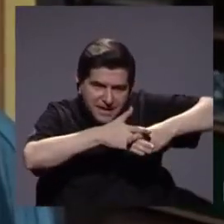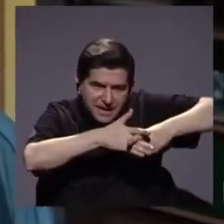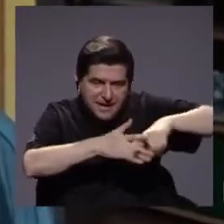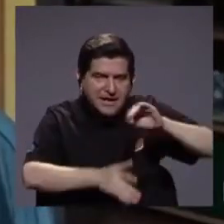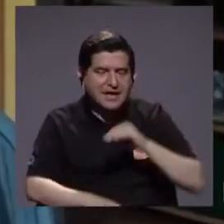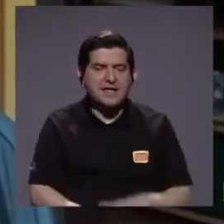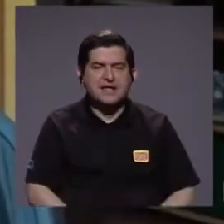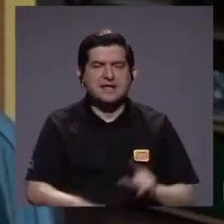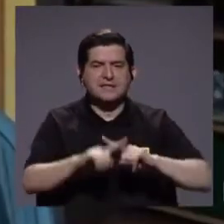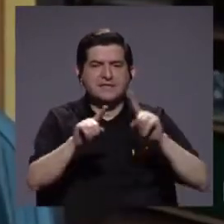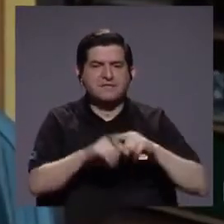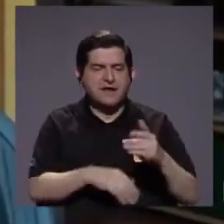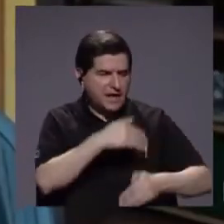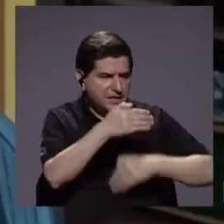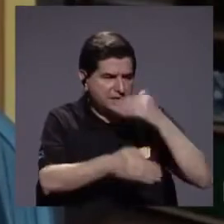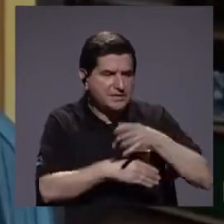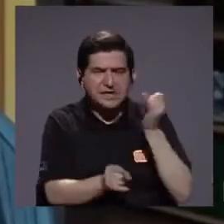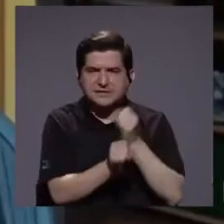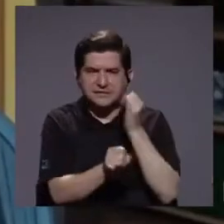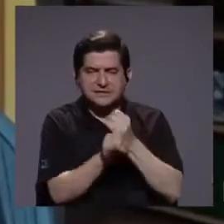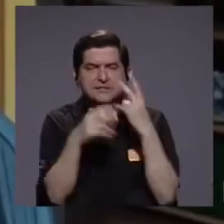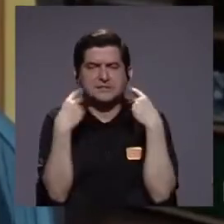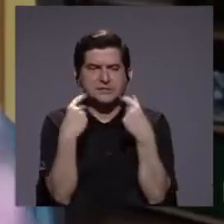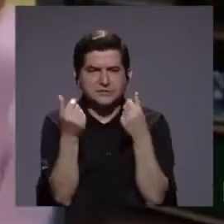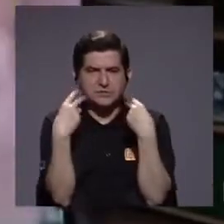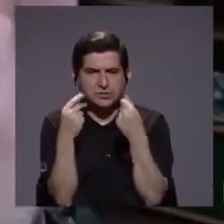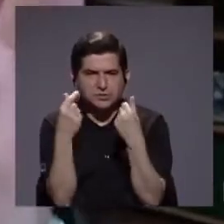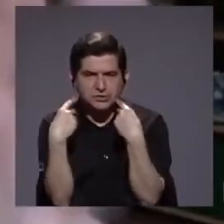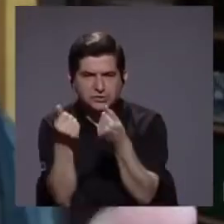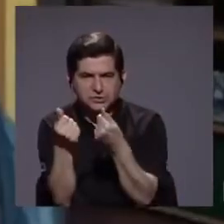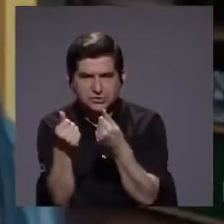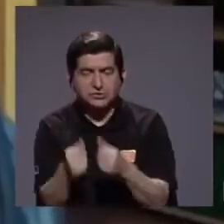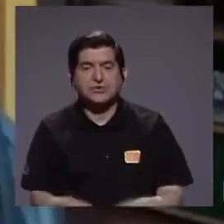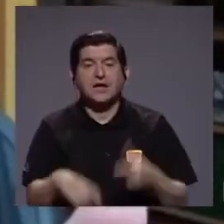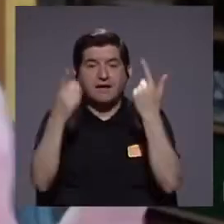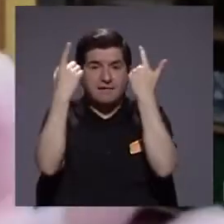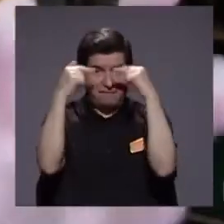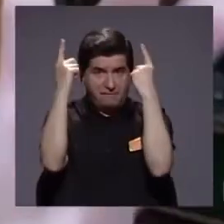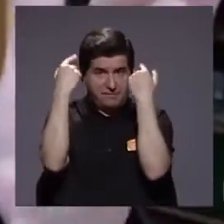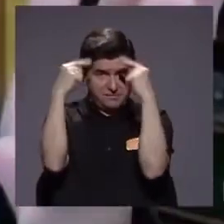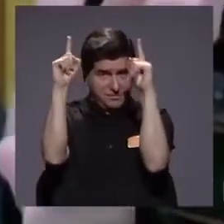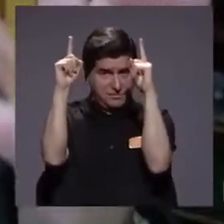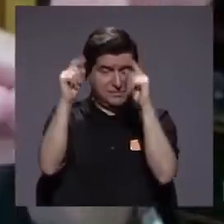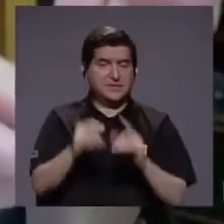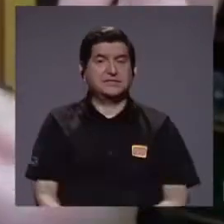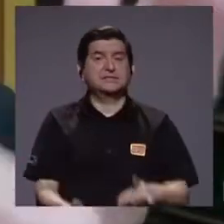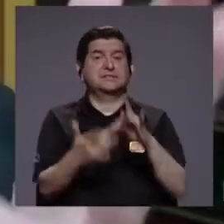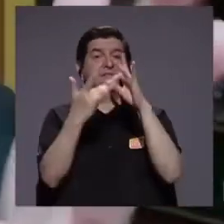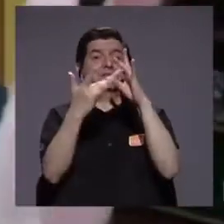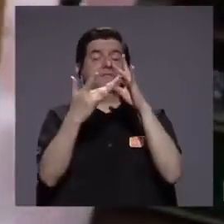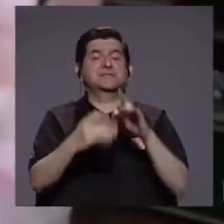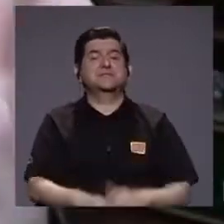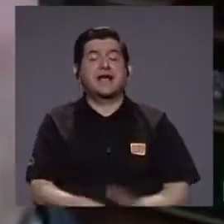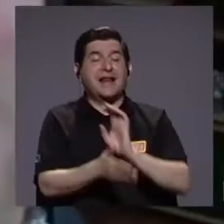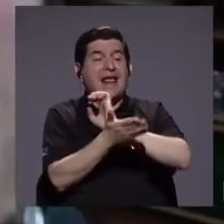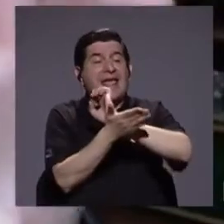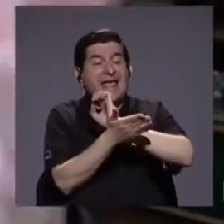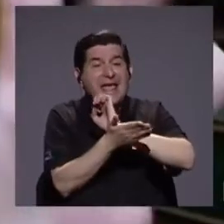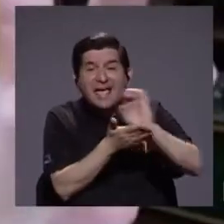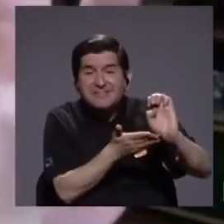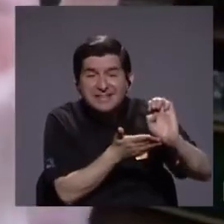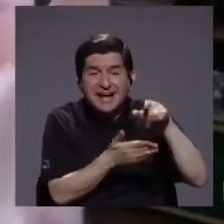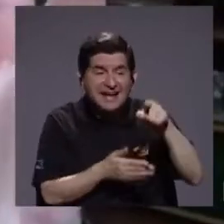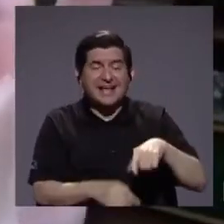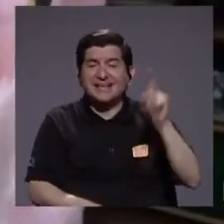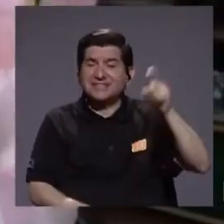las instancias institucionales ágiles que sean efectivas, sobre todo para prevenir. Eso es lo que se